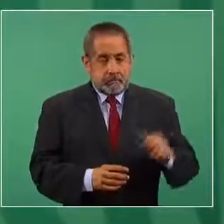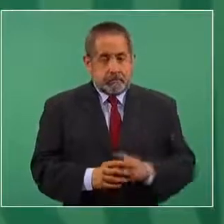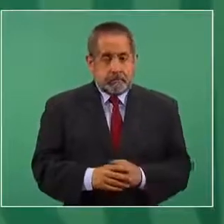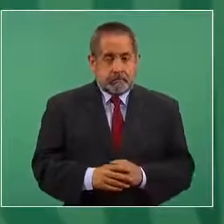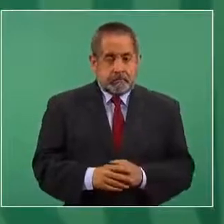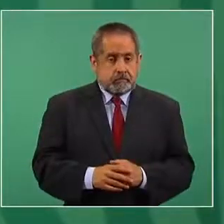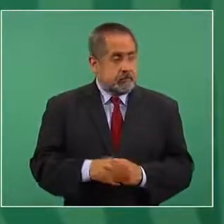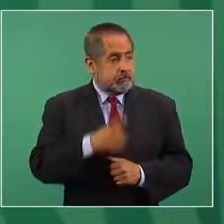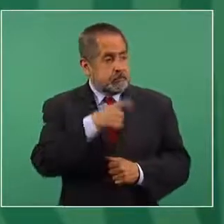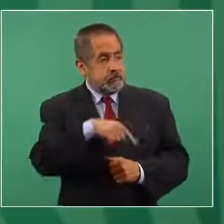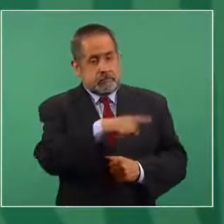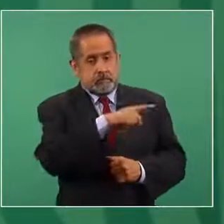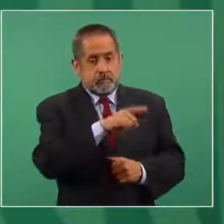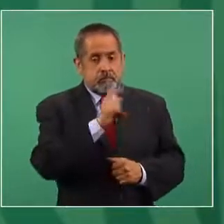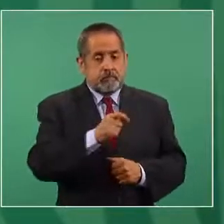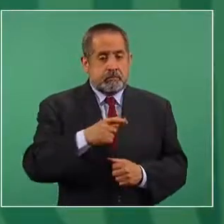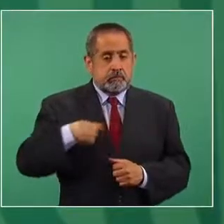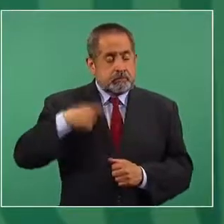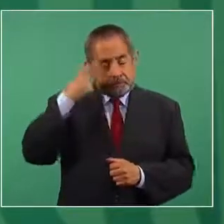muchas expectativas